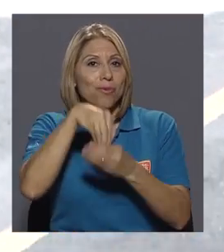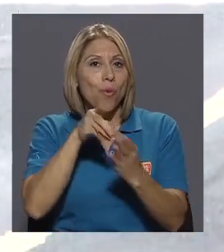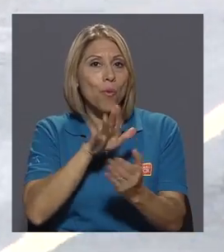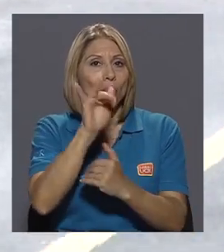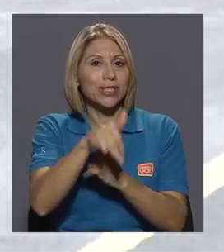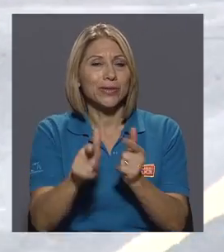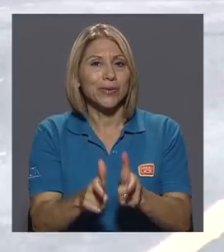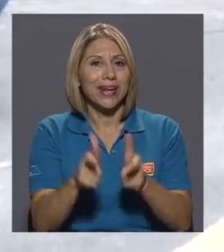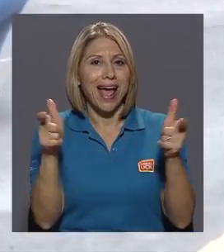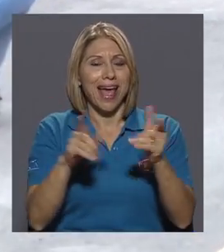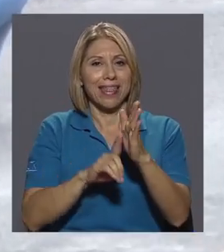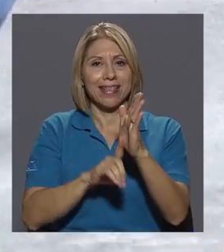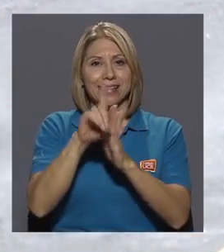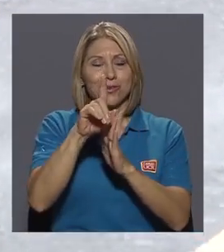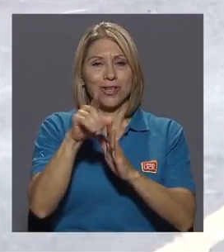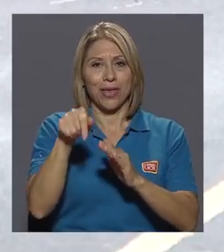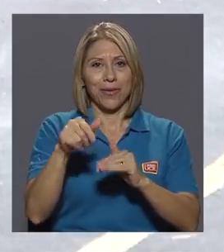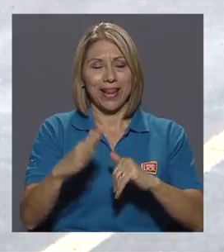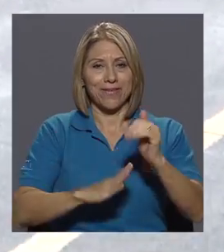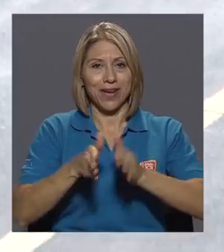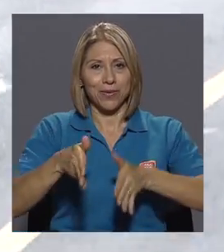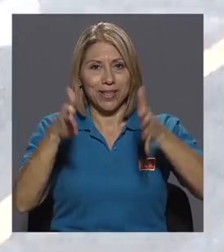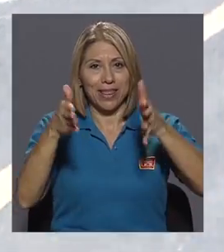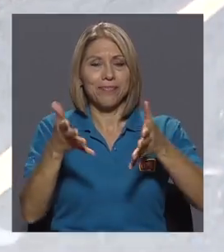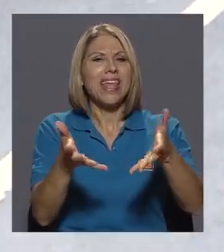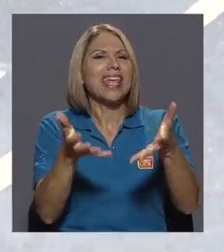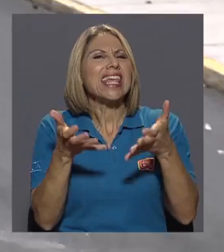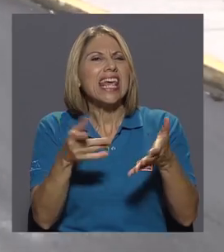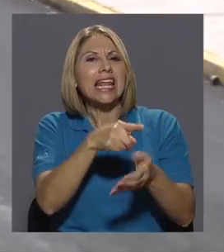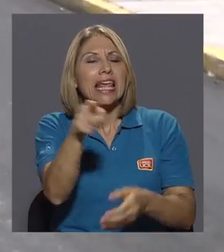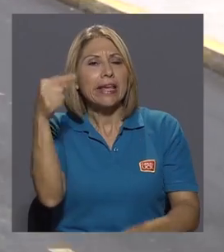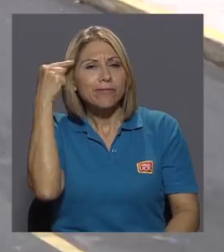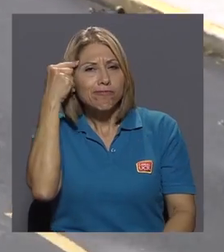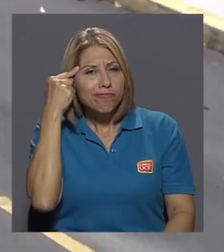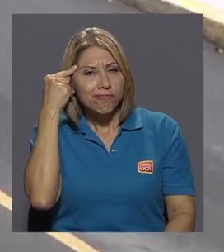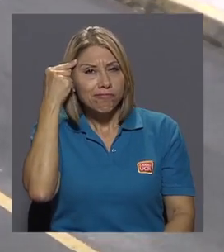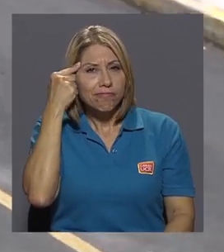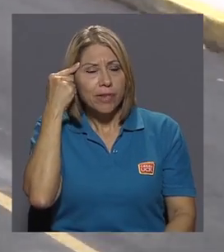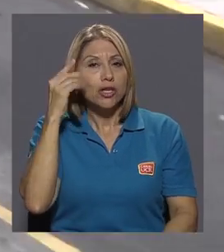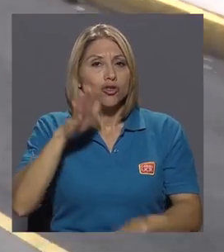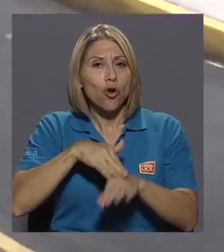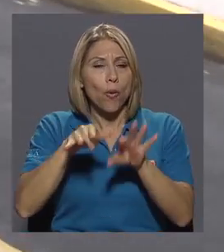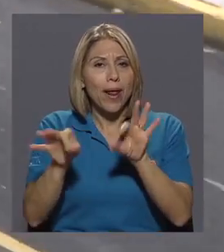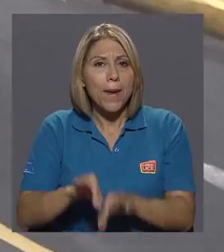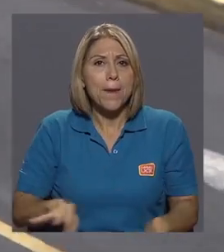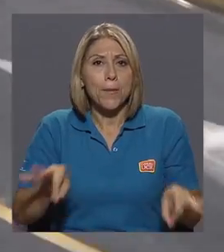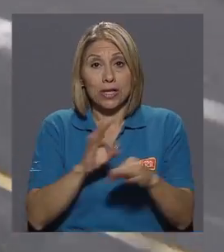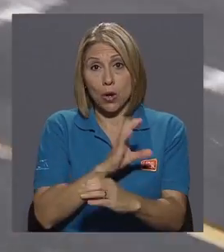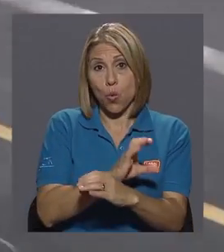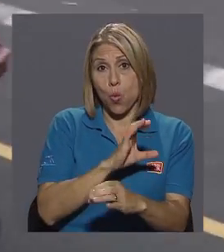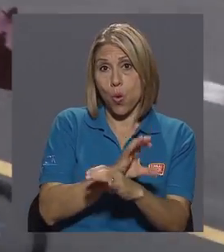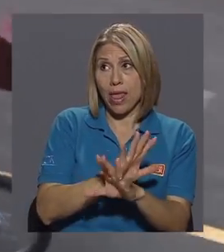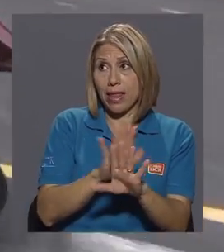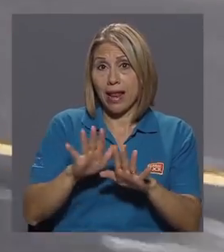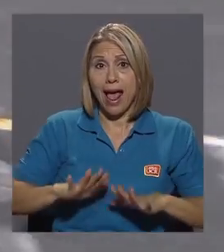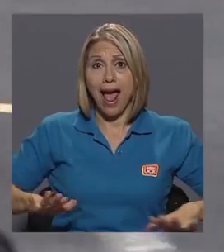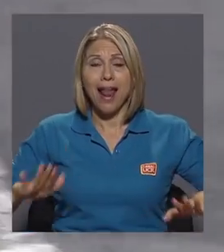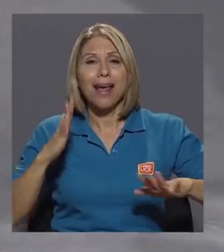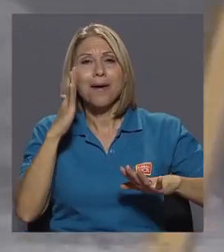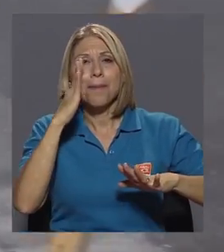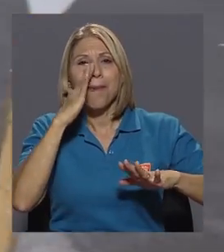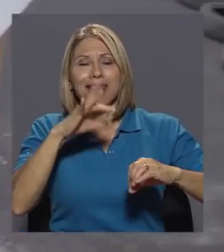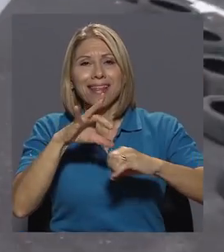más grande desarrollado en la facultad y pretende generar conciencia en los estudiantes sobre la importancia de cuidar y preservar a la madre